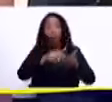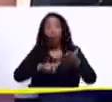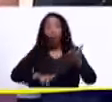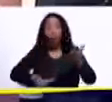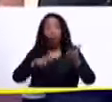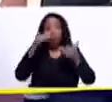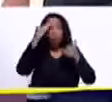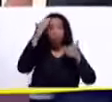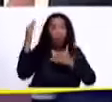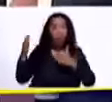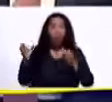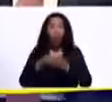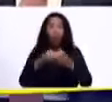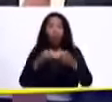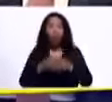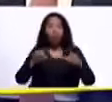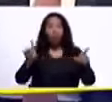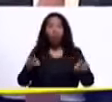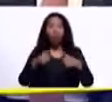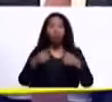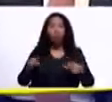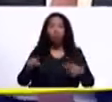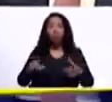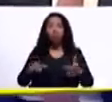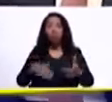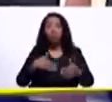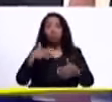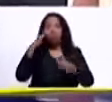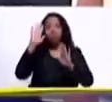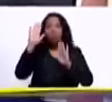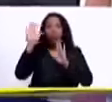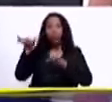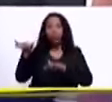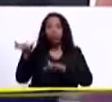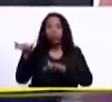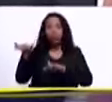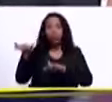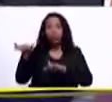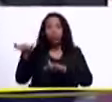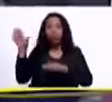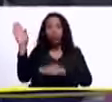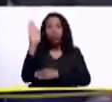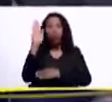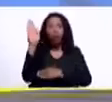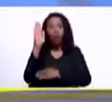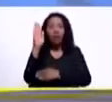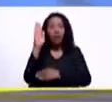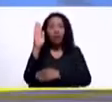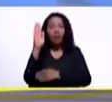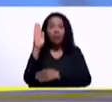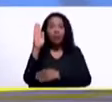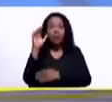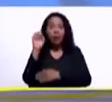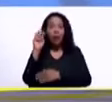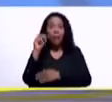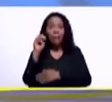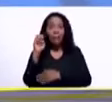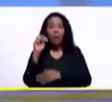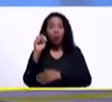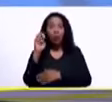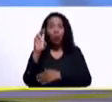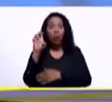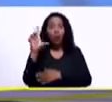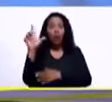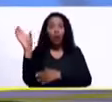banda Yas Hazael, a Moisés Jerez Rodríguez, de la Iglesia Avivamiento Emanuel Caracas,